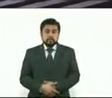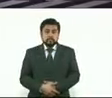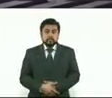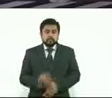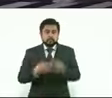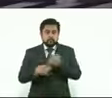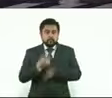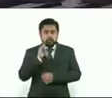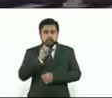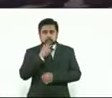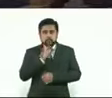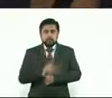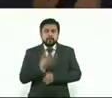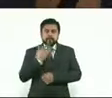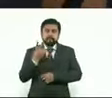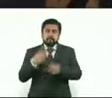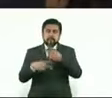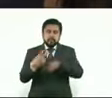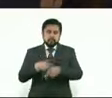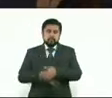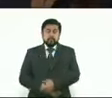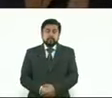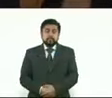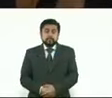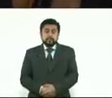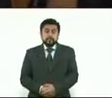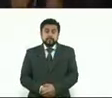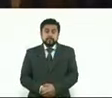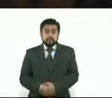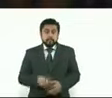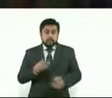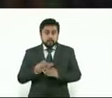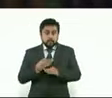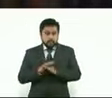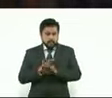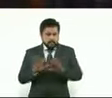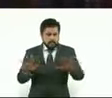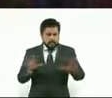Es momento entonces ya de tomar el lugar respectivo.